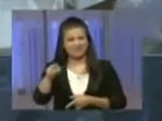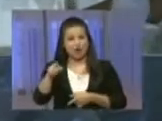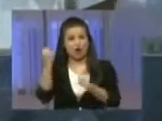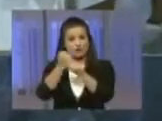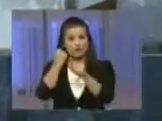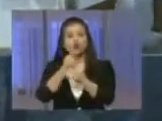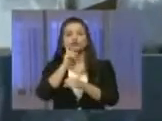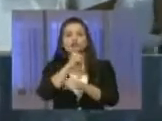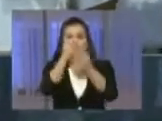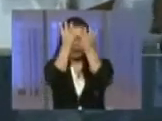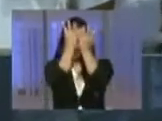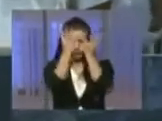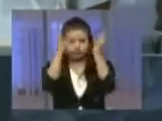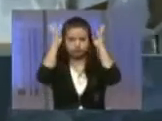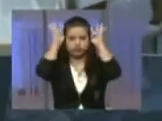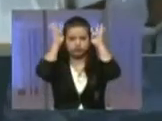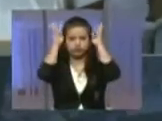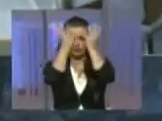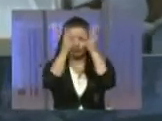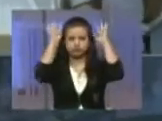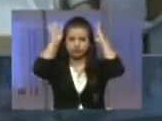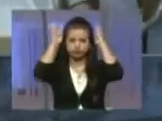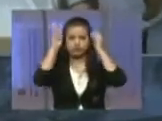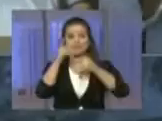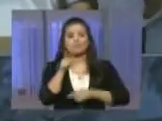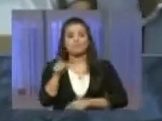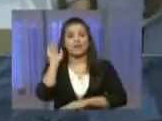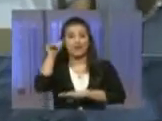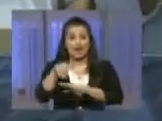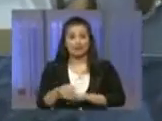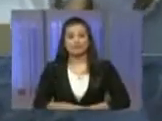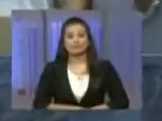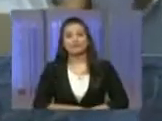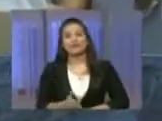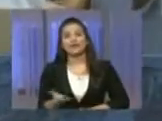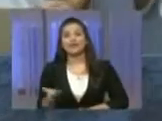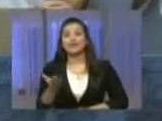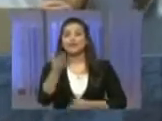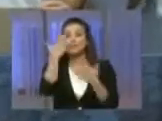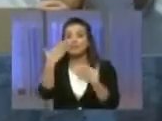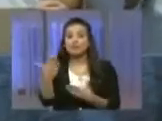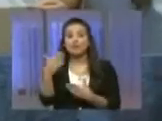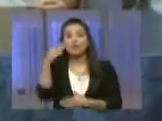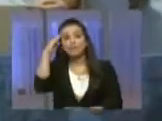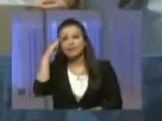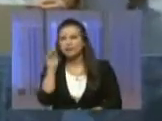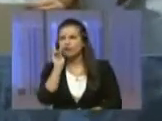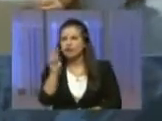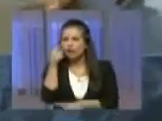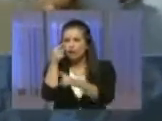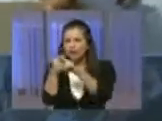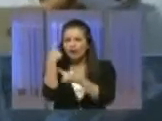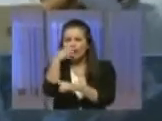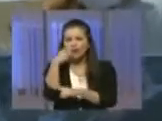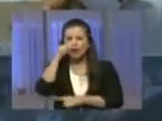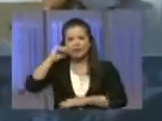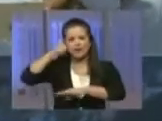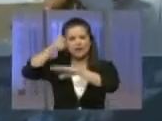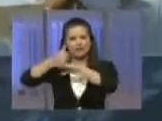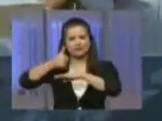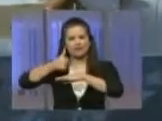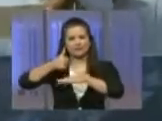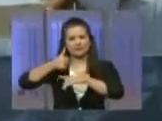llamará cacique maracay un saludo a la unión Cívico militar por allá veo al jefe de la redis